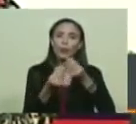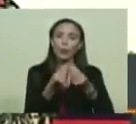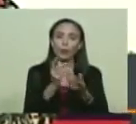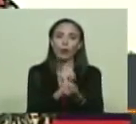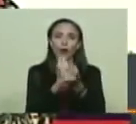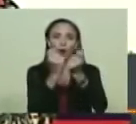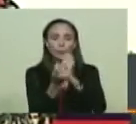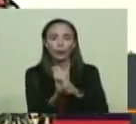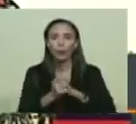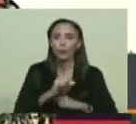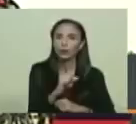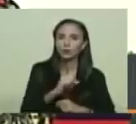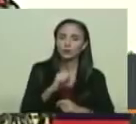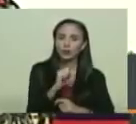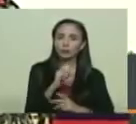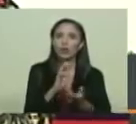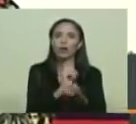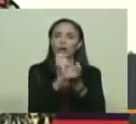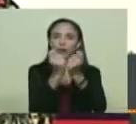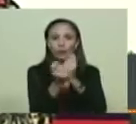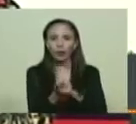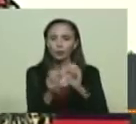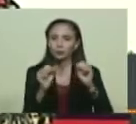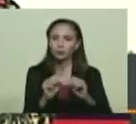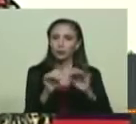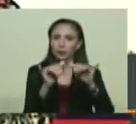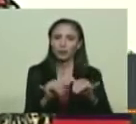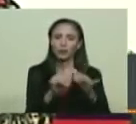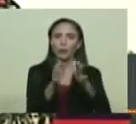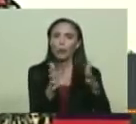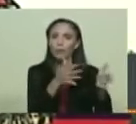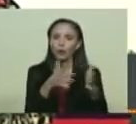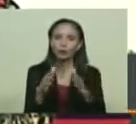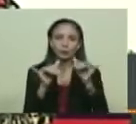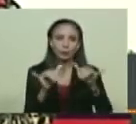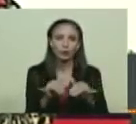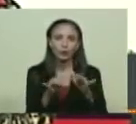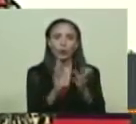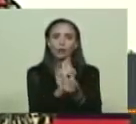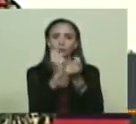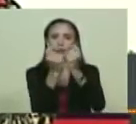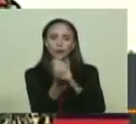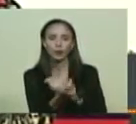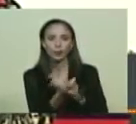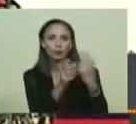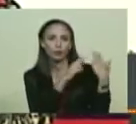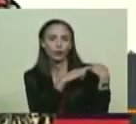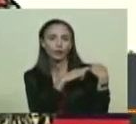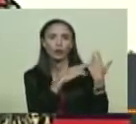Nacional Bolivariana. Y así fue, en esos días de marzo asumió.